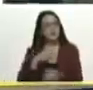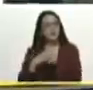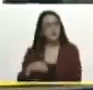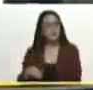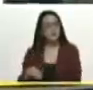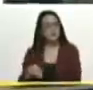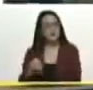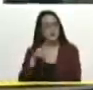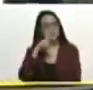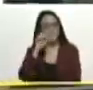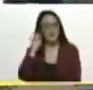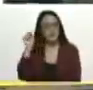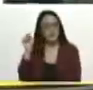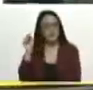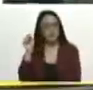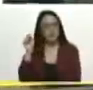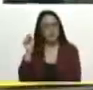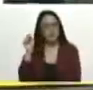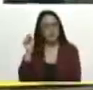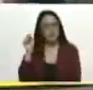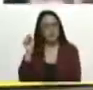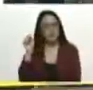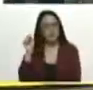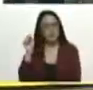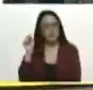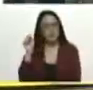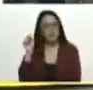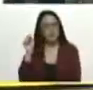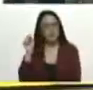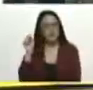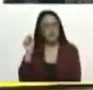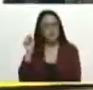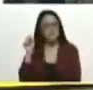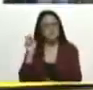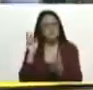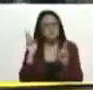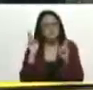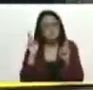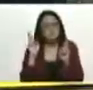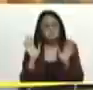presidente Maduro tiene como que aspira